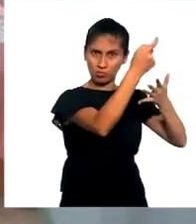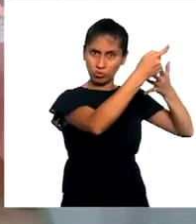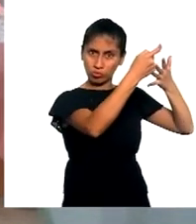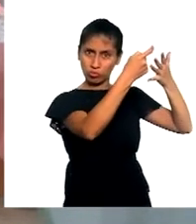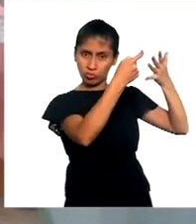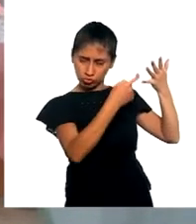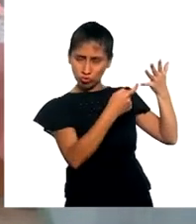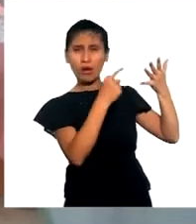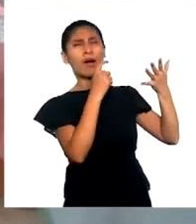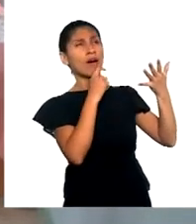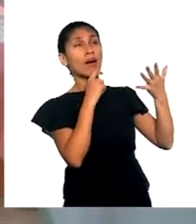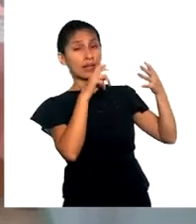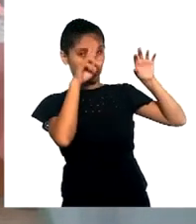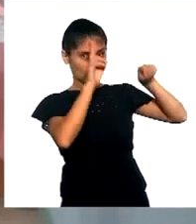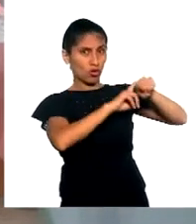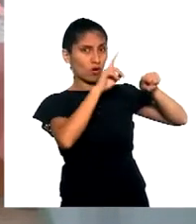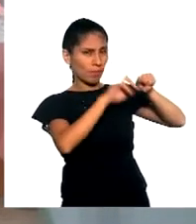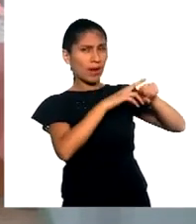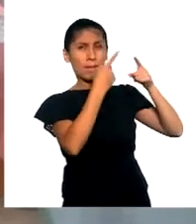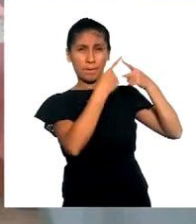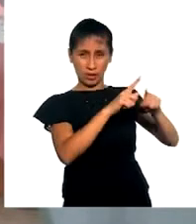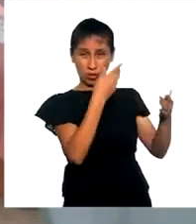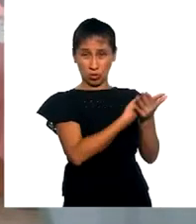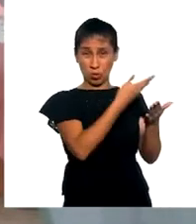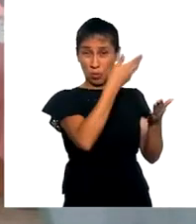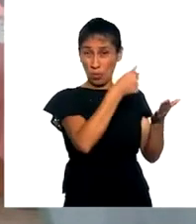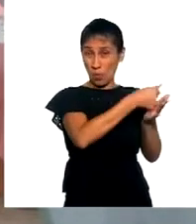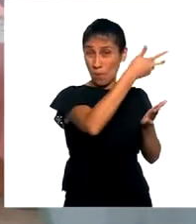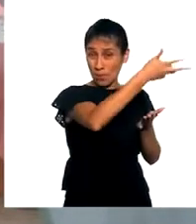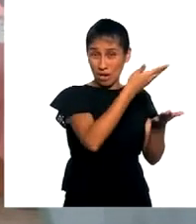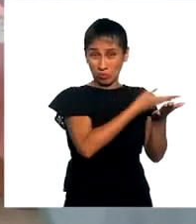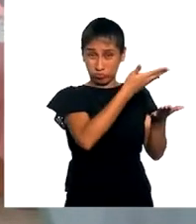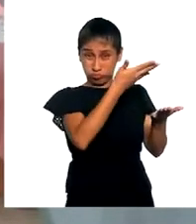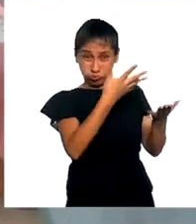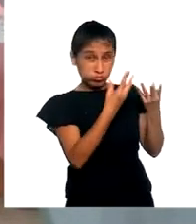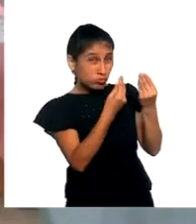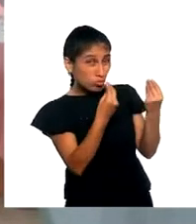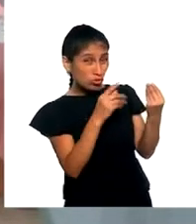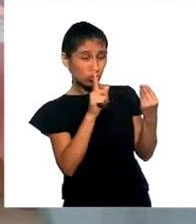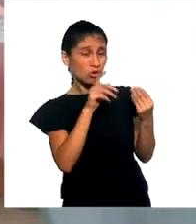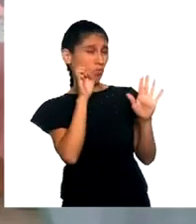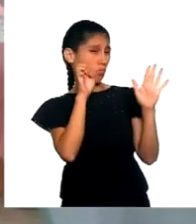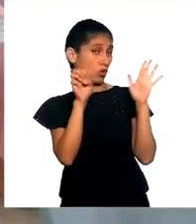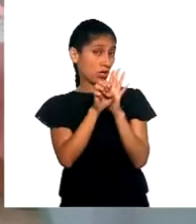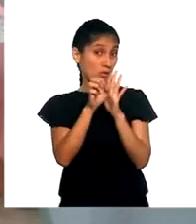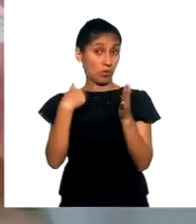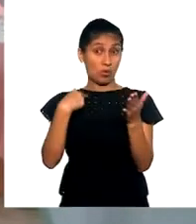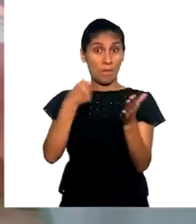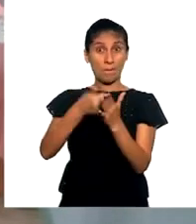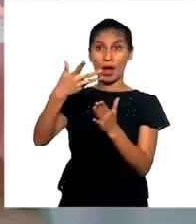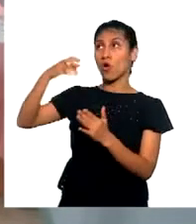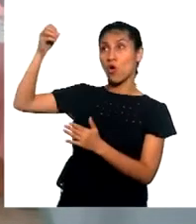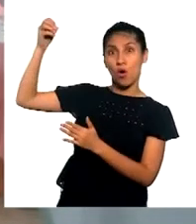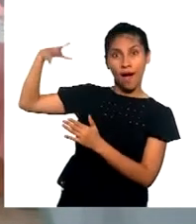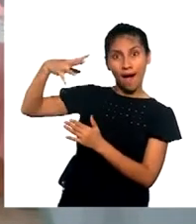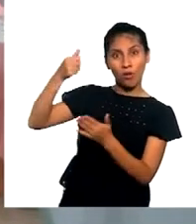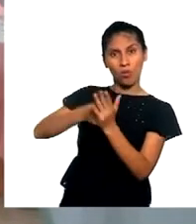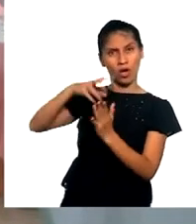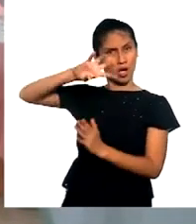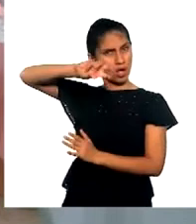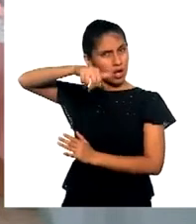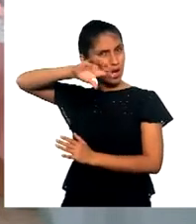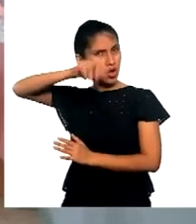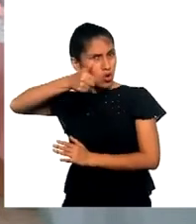reducir se me ocurre que el pago de los servicios de agua luz y los gastos de alimentación son gastos que